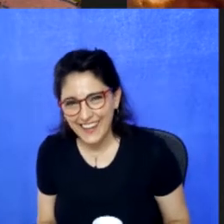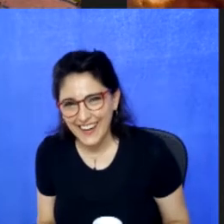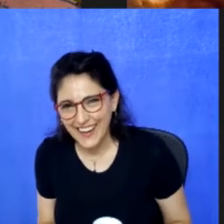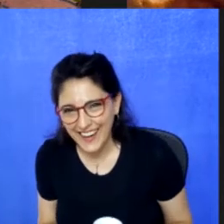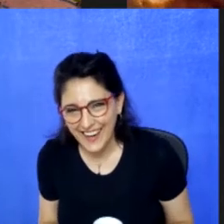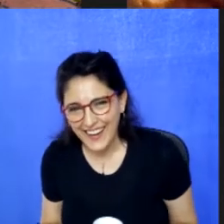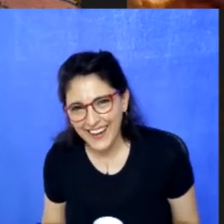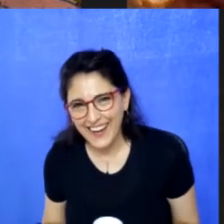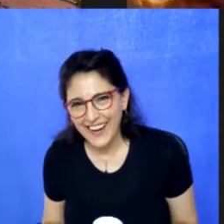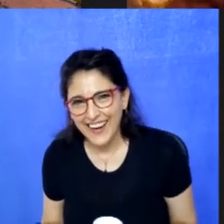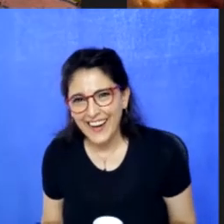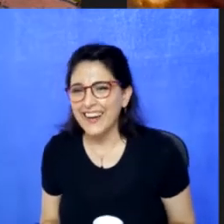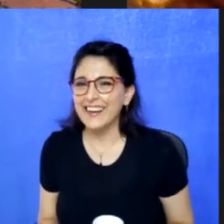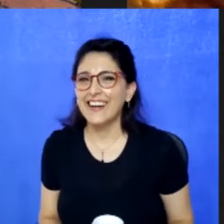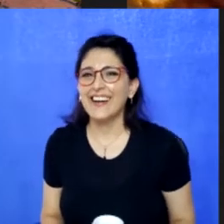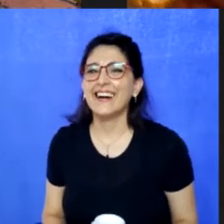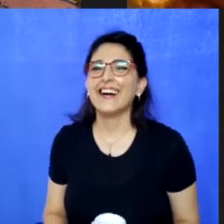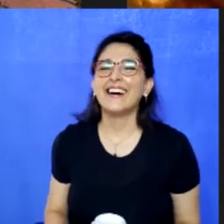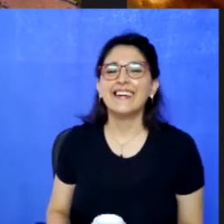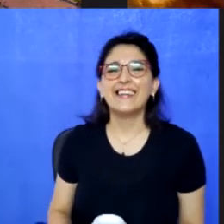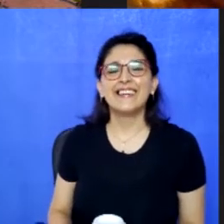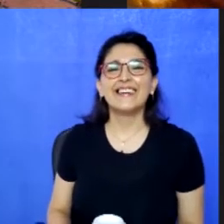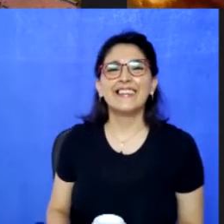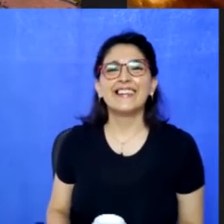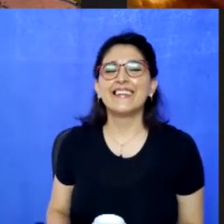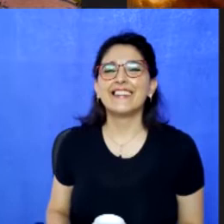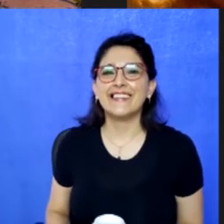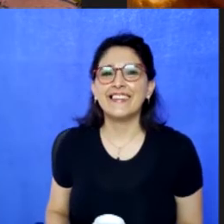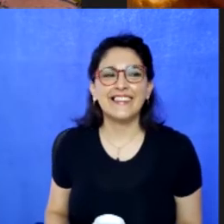pero sí, está buenísimo te saludar todos